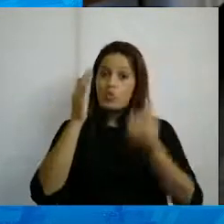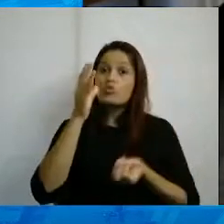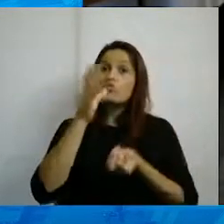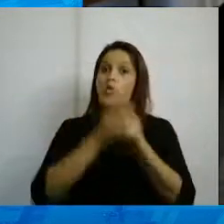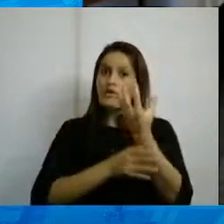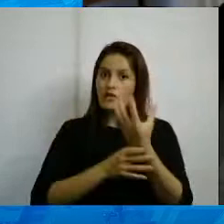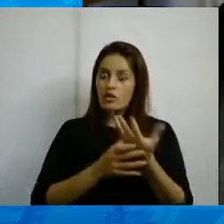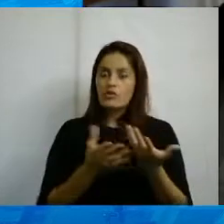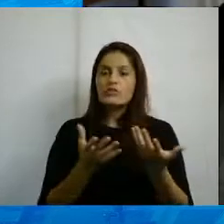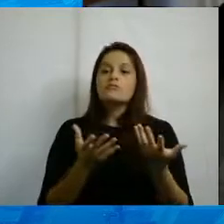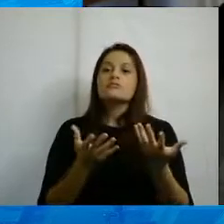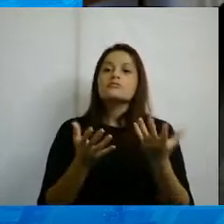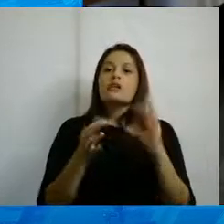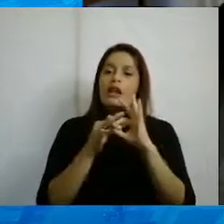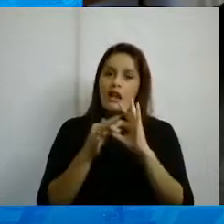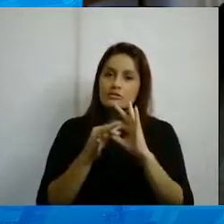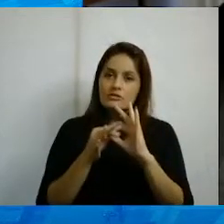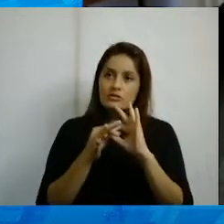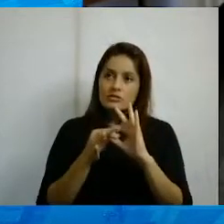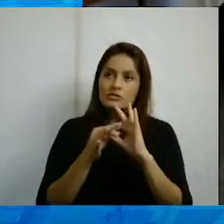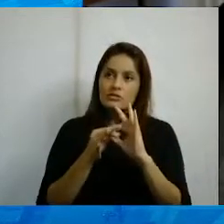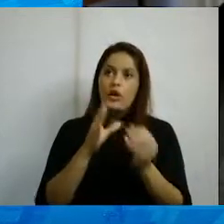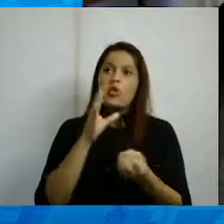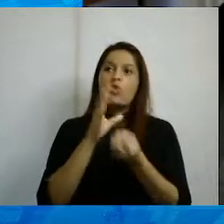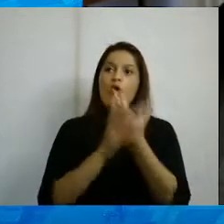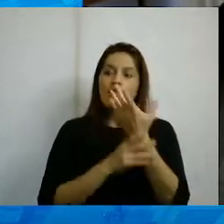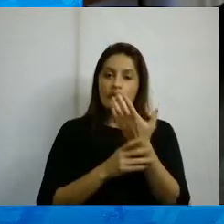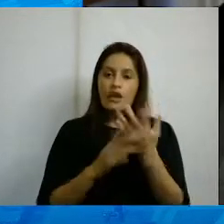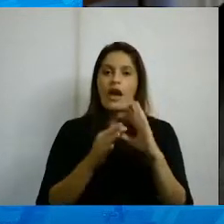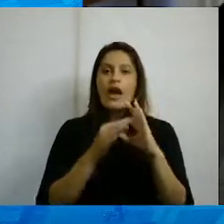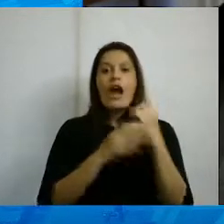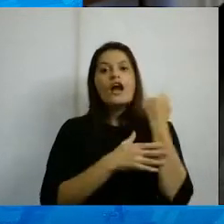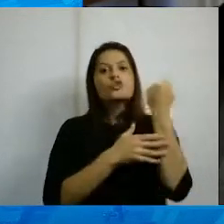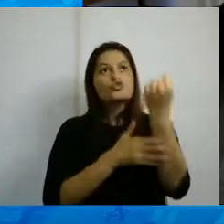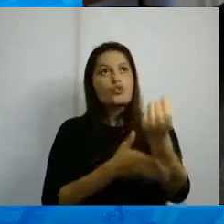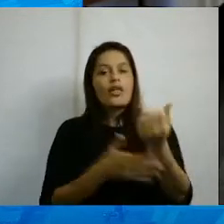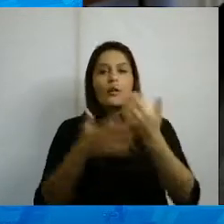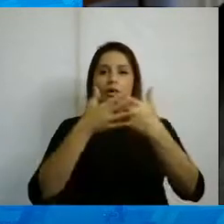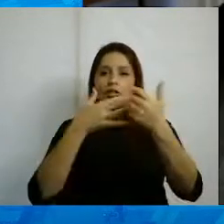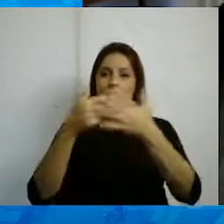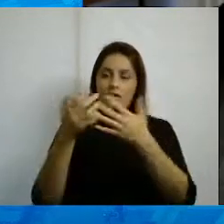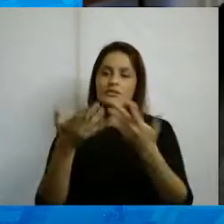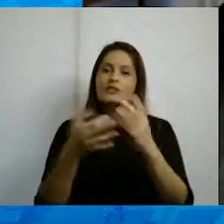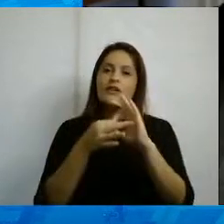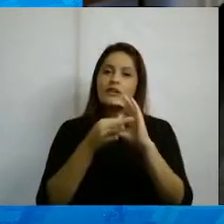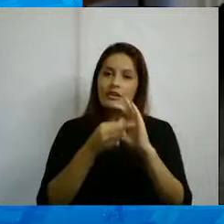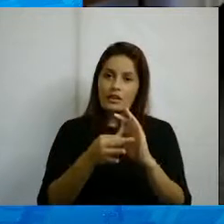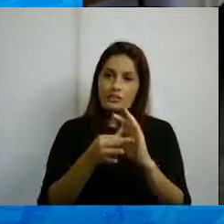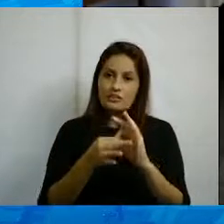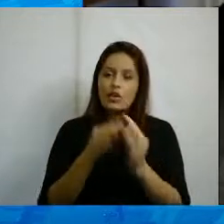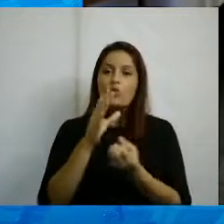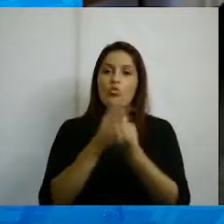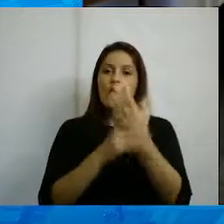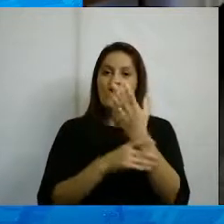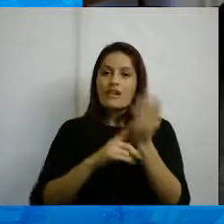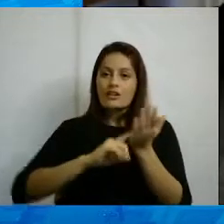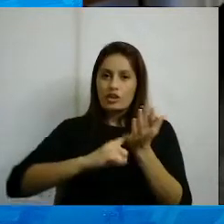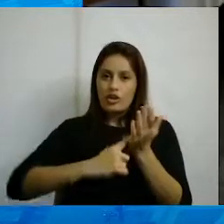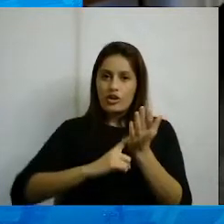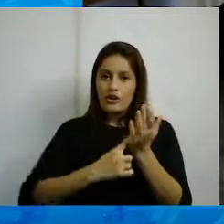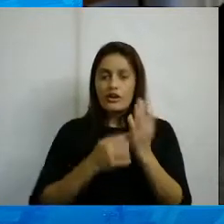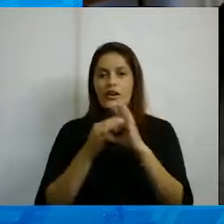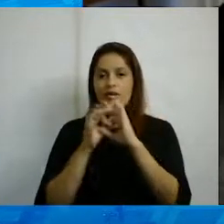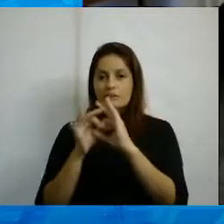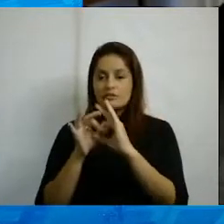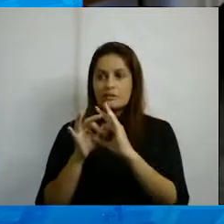hemos estado esperando hace bastante tiempo, esto de la innovación y más ayudar al medio ambiente, la ecología y que sea algo móvil y